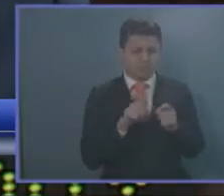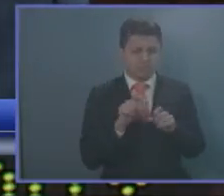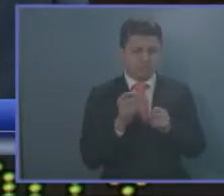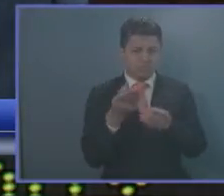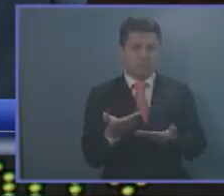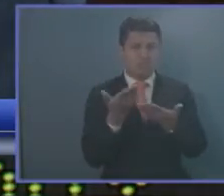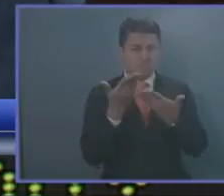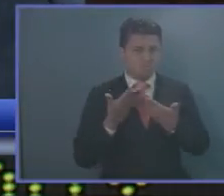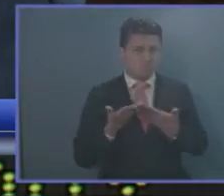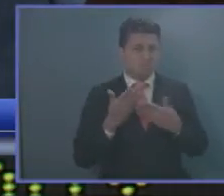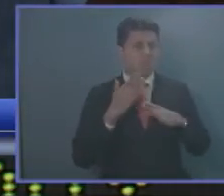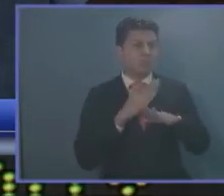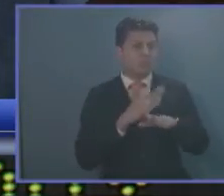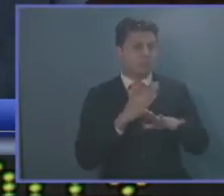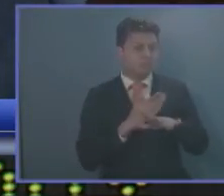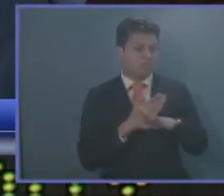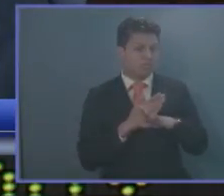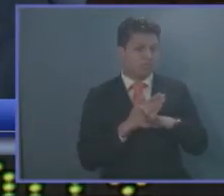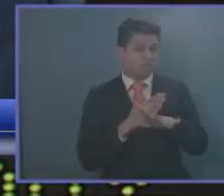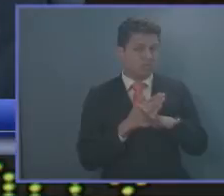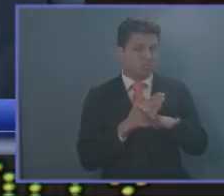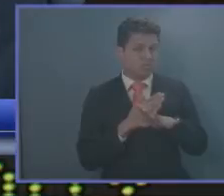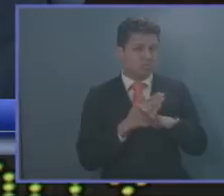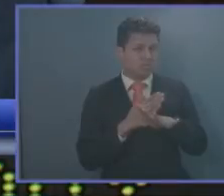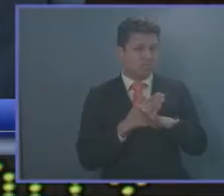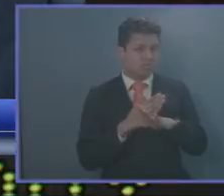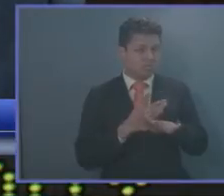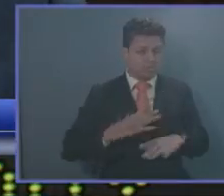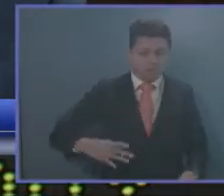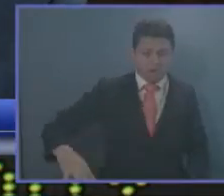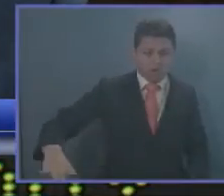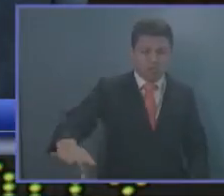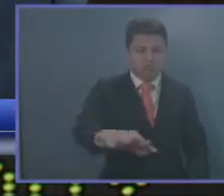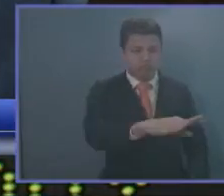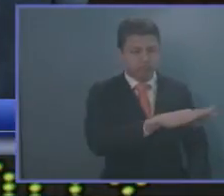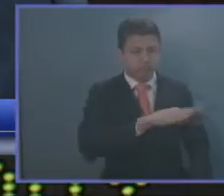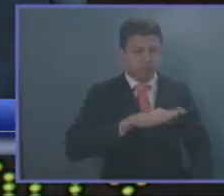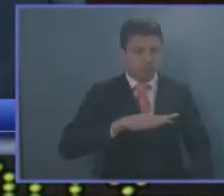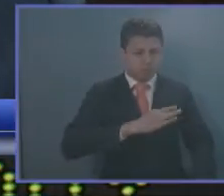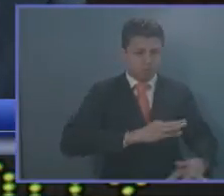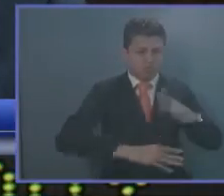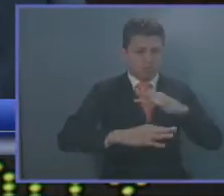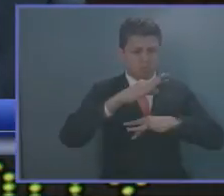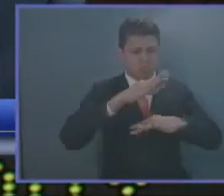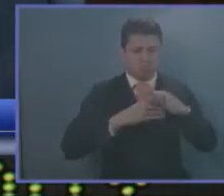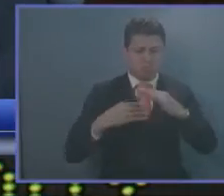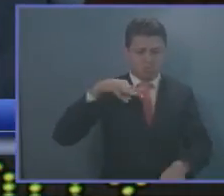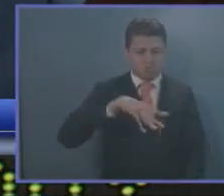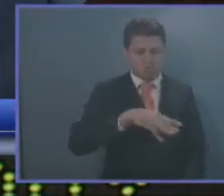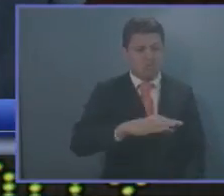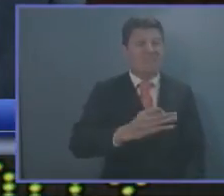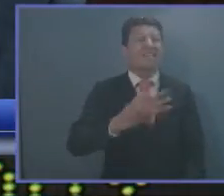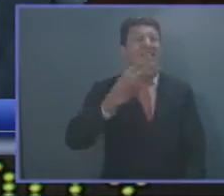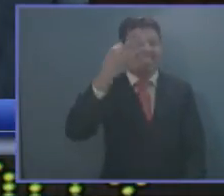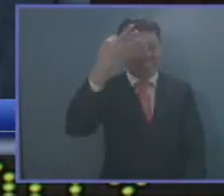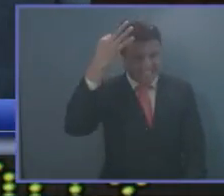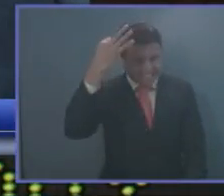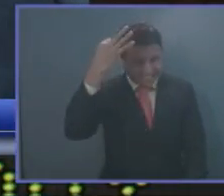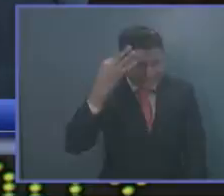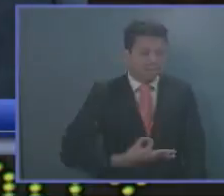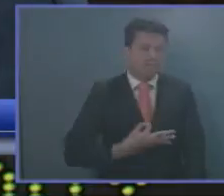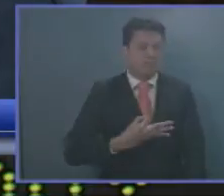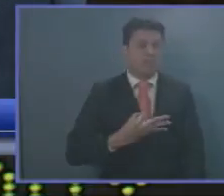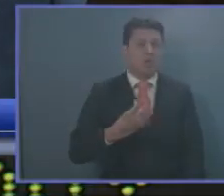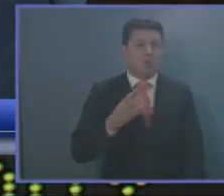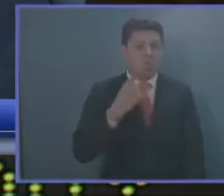a la protección de los mantos acuíferos, por lo que preservarlos, cuidarlos y promover acciones